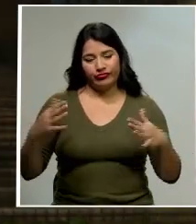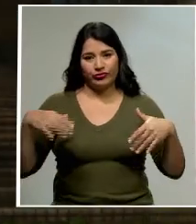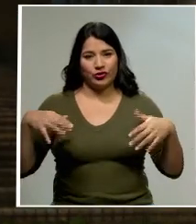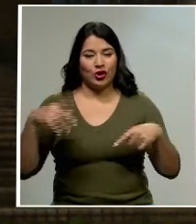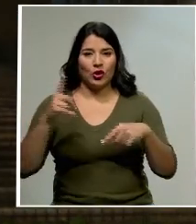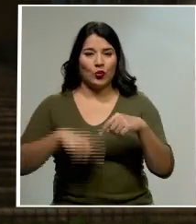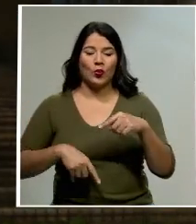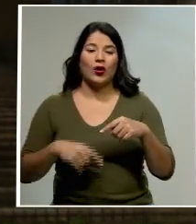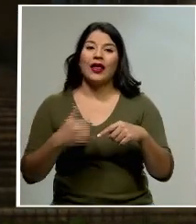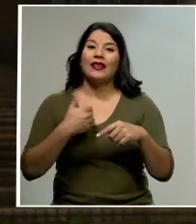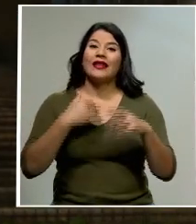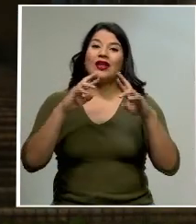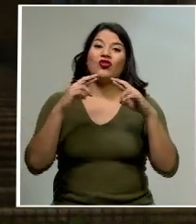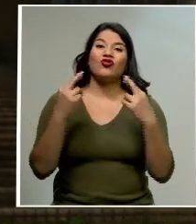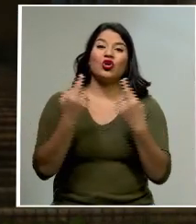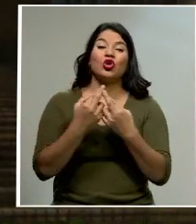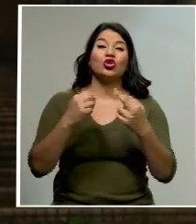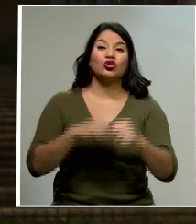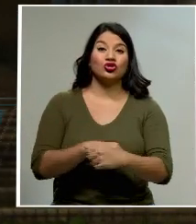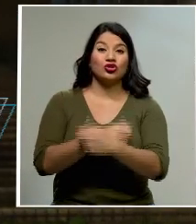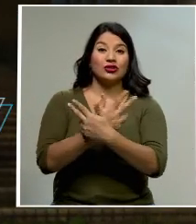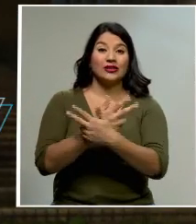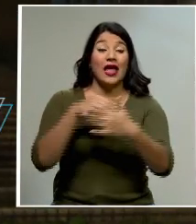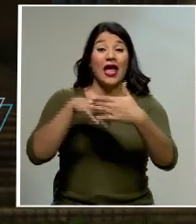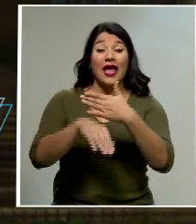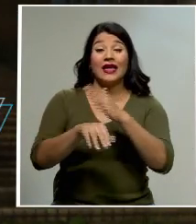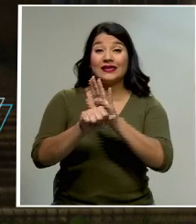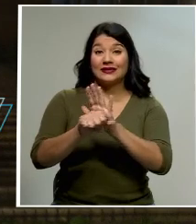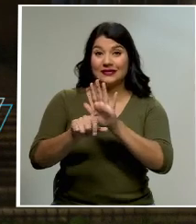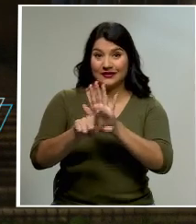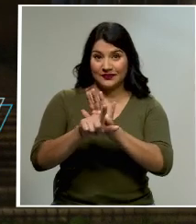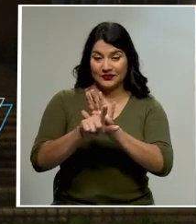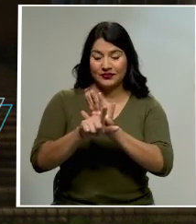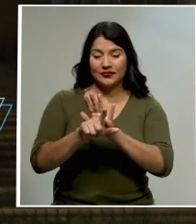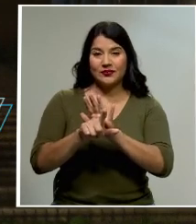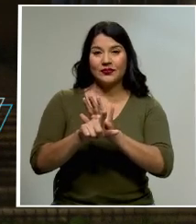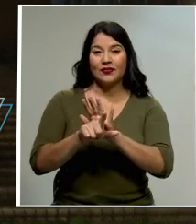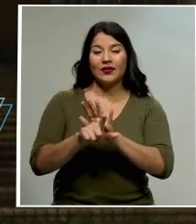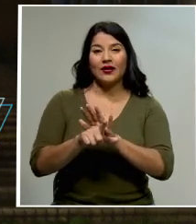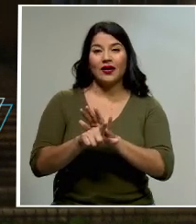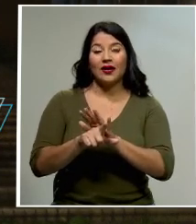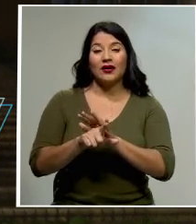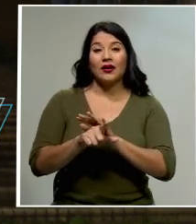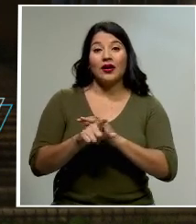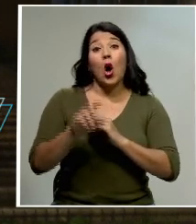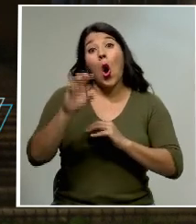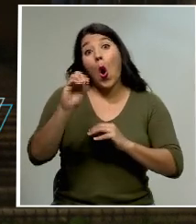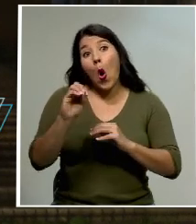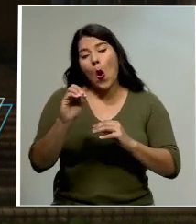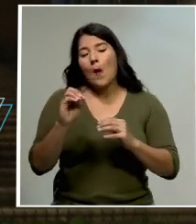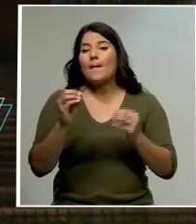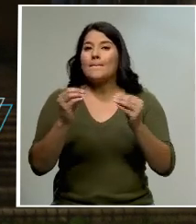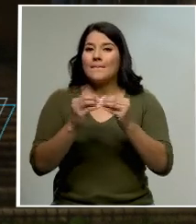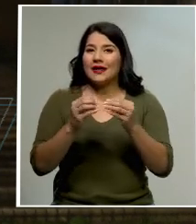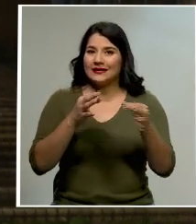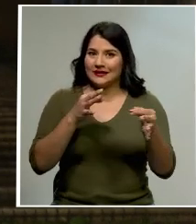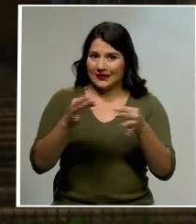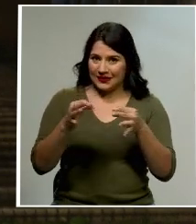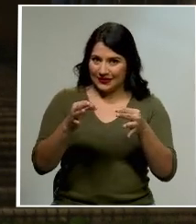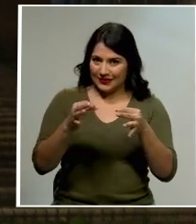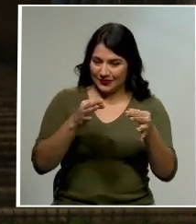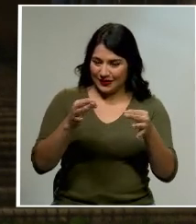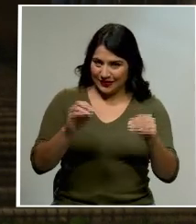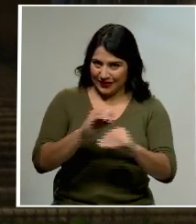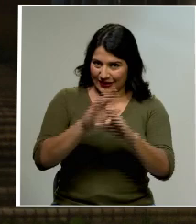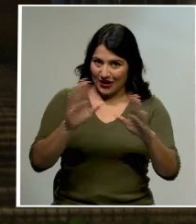puede sesionar virtualmente acá en lo que es el plenario legislativo. O seamos más claros, la sesión puede